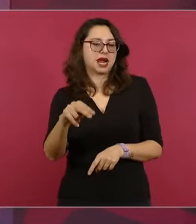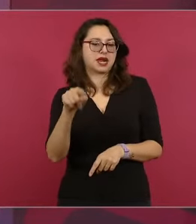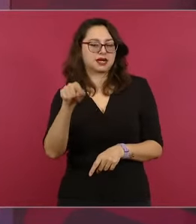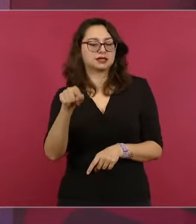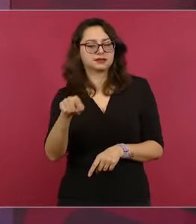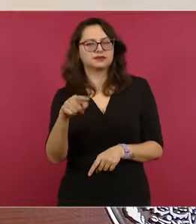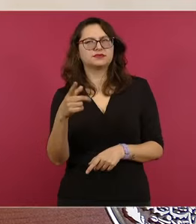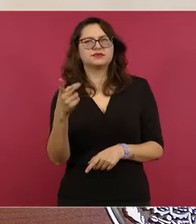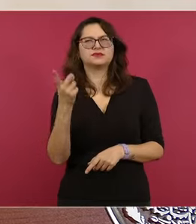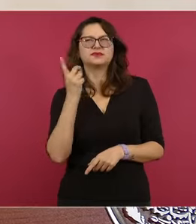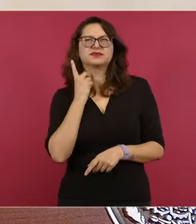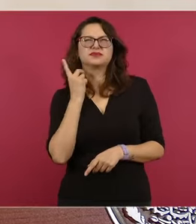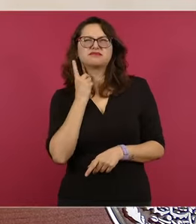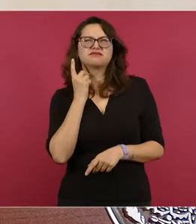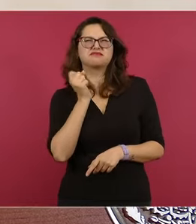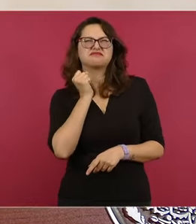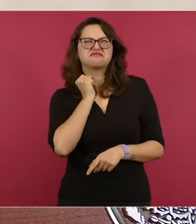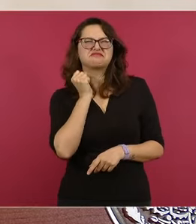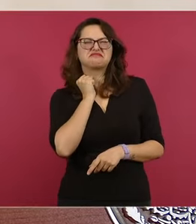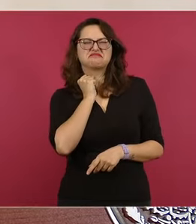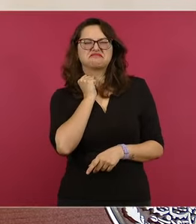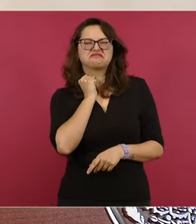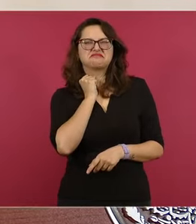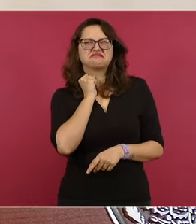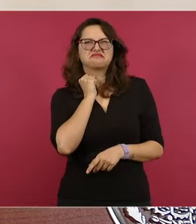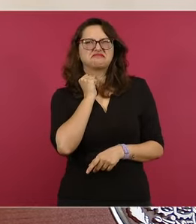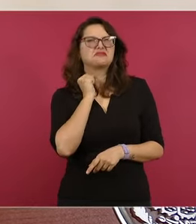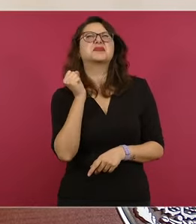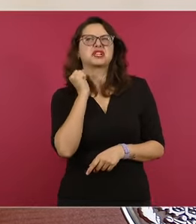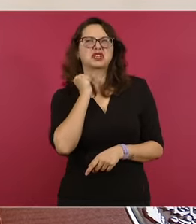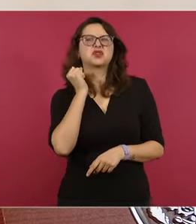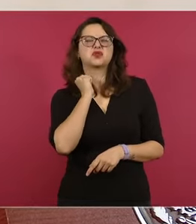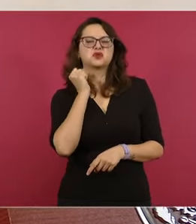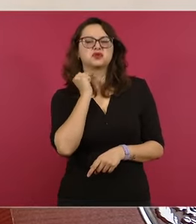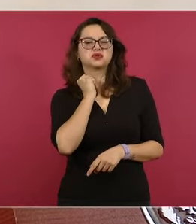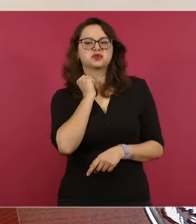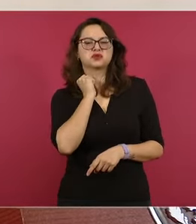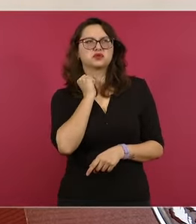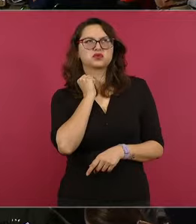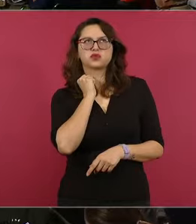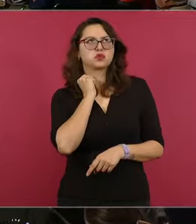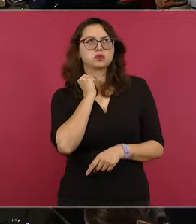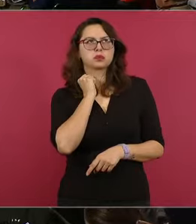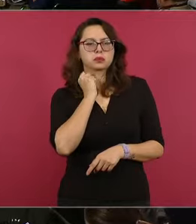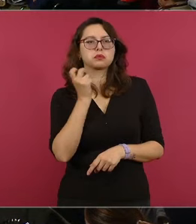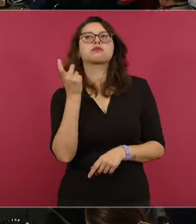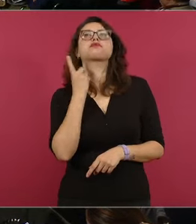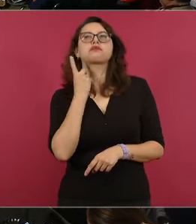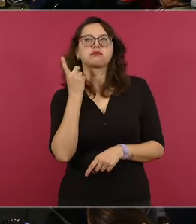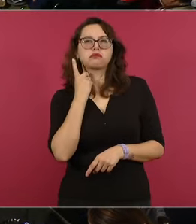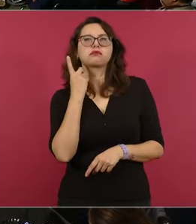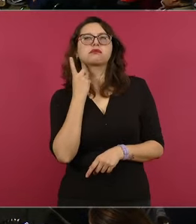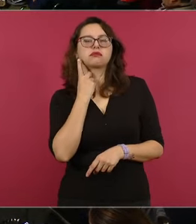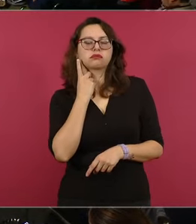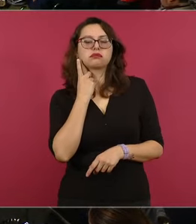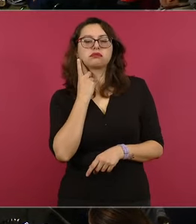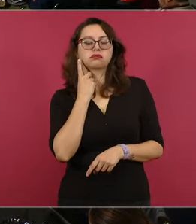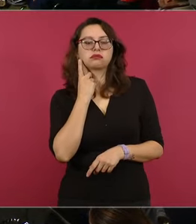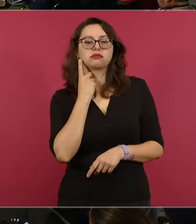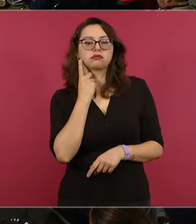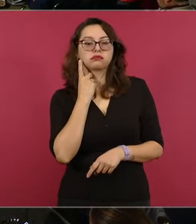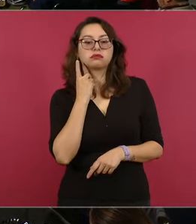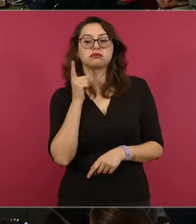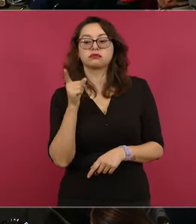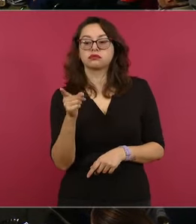o diputado, creo que senador. No, era diputado. Diputado. Sube a